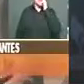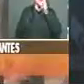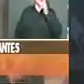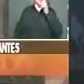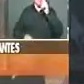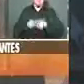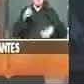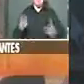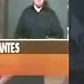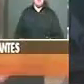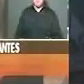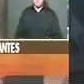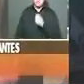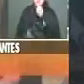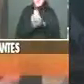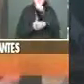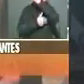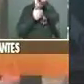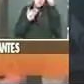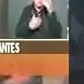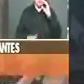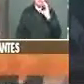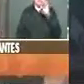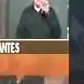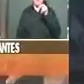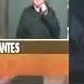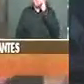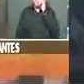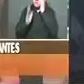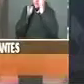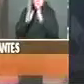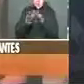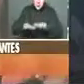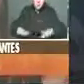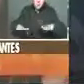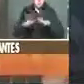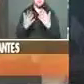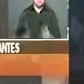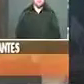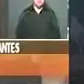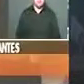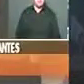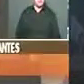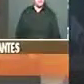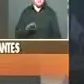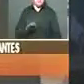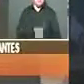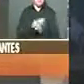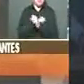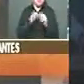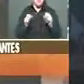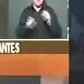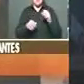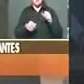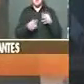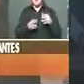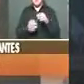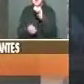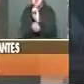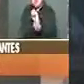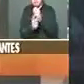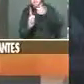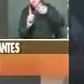no obligue a la guerrilla terrorista del ELN a concentrarse en un solo sitio para no seguir dinamitando los oleoductos,